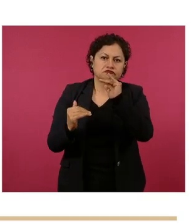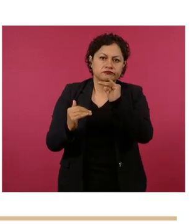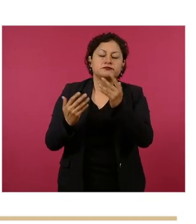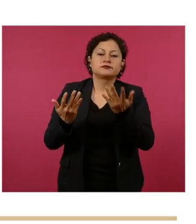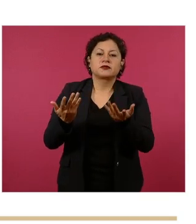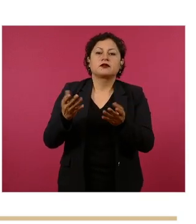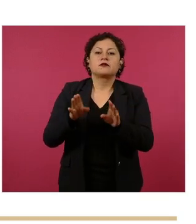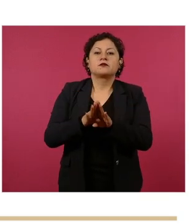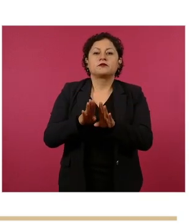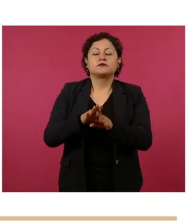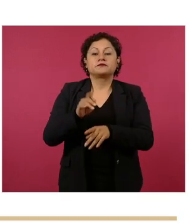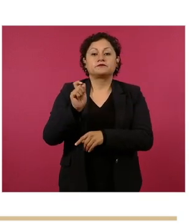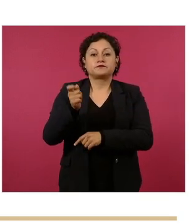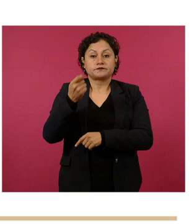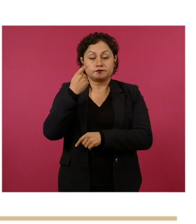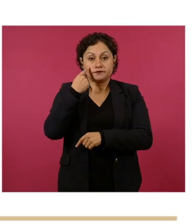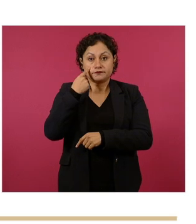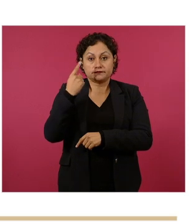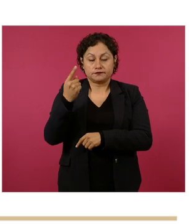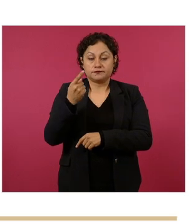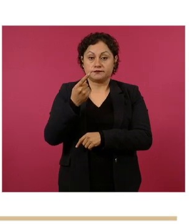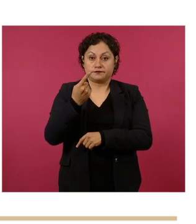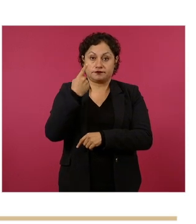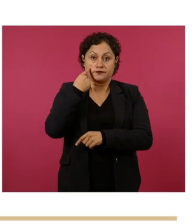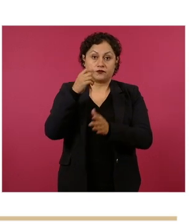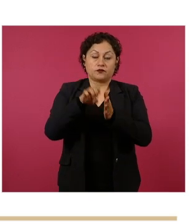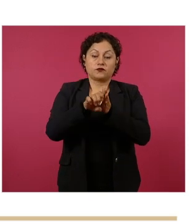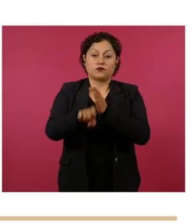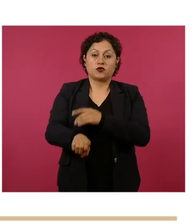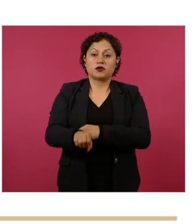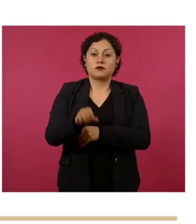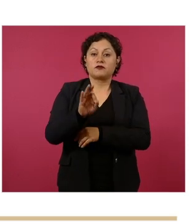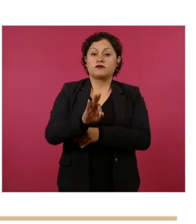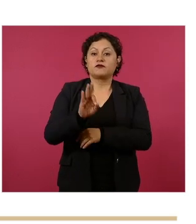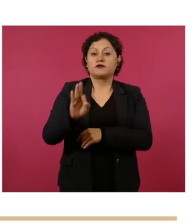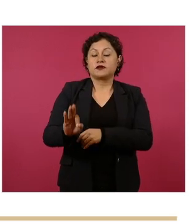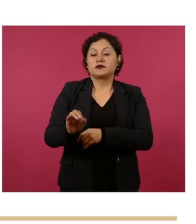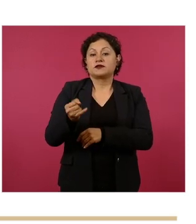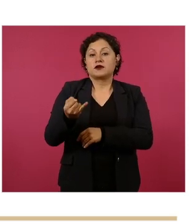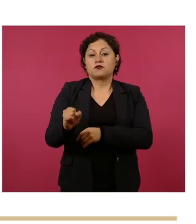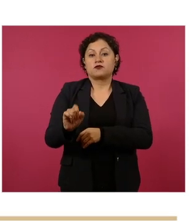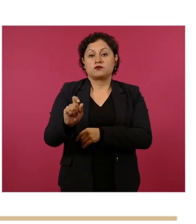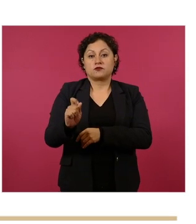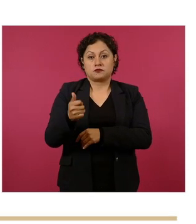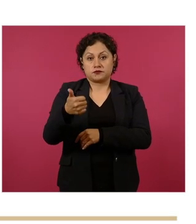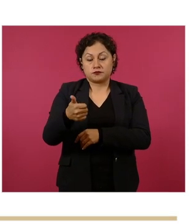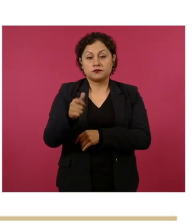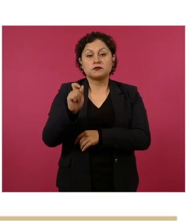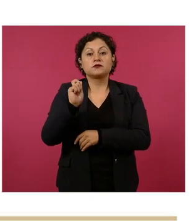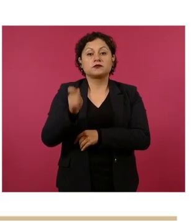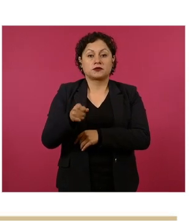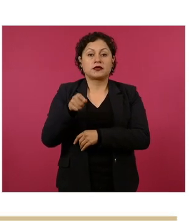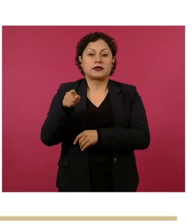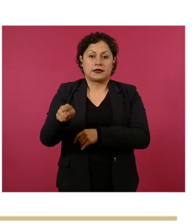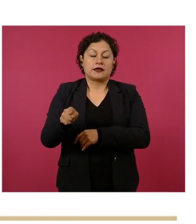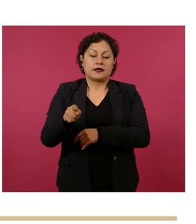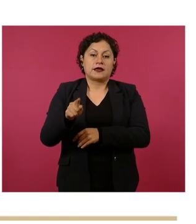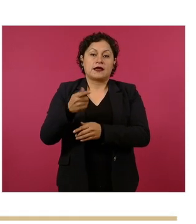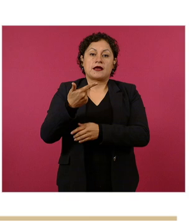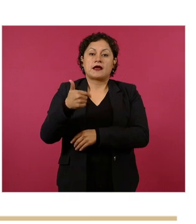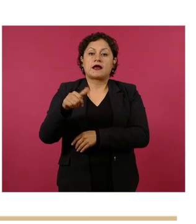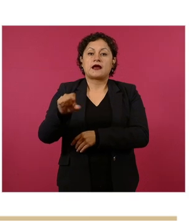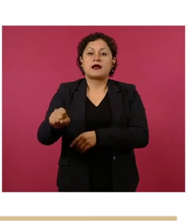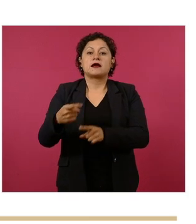caso de este dato, por ejemplo, para el 26 de junio, el caso del gas que se vende por kilo